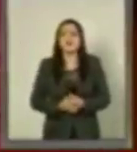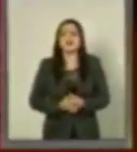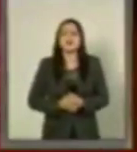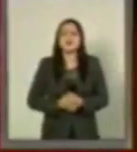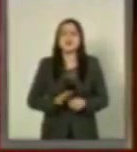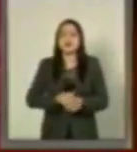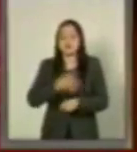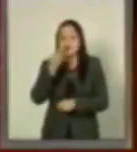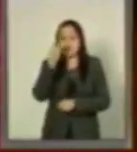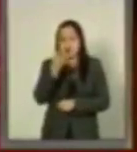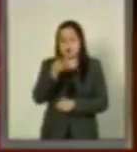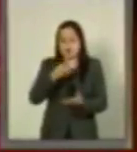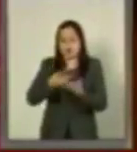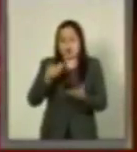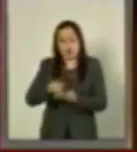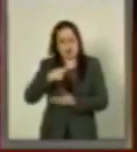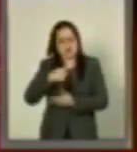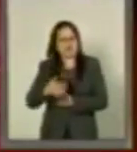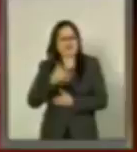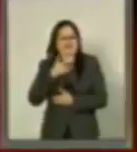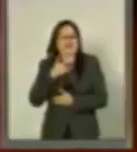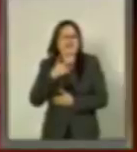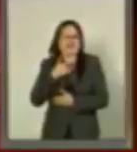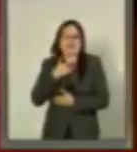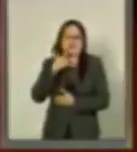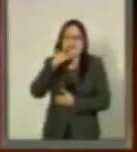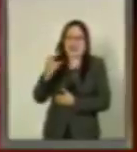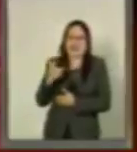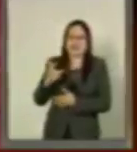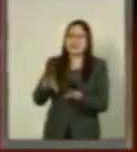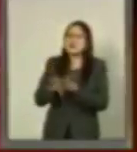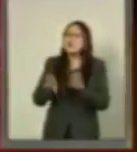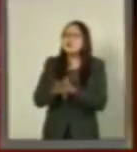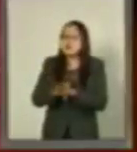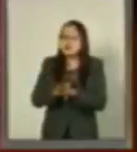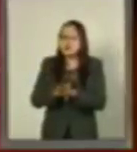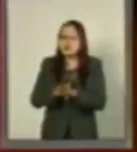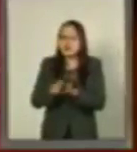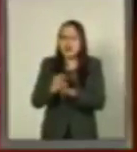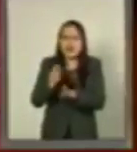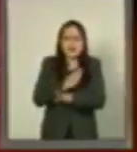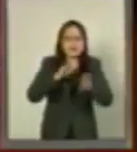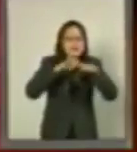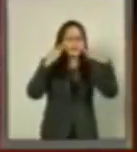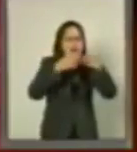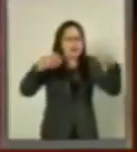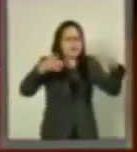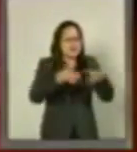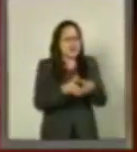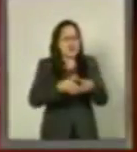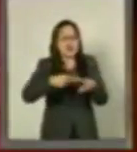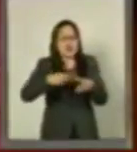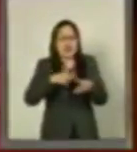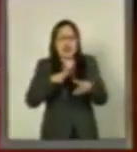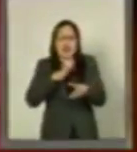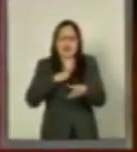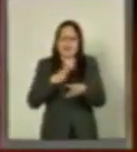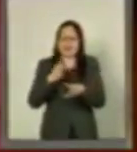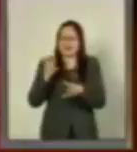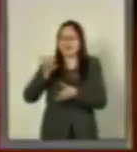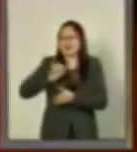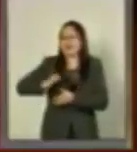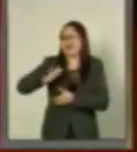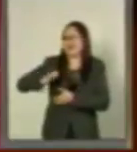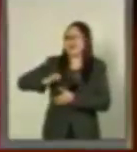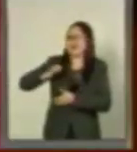Entonces, sí me llama la atención porque pues el crimen organizado tiene mucho más sexenios que los